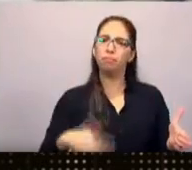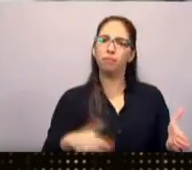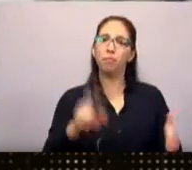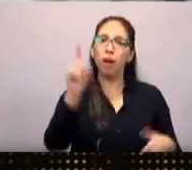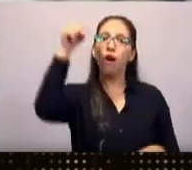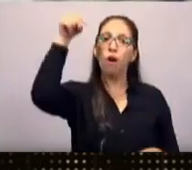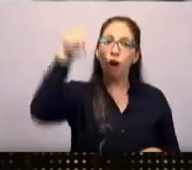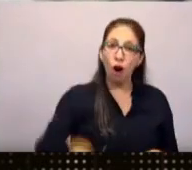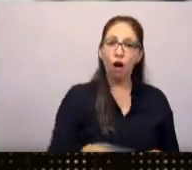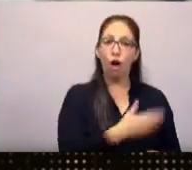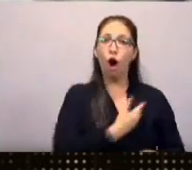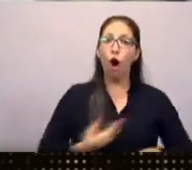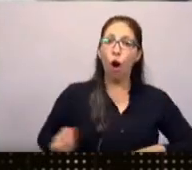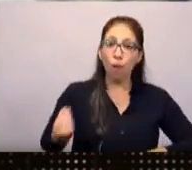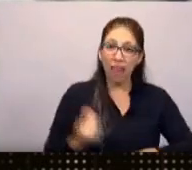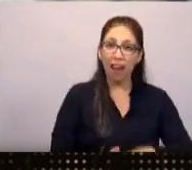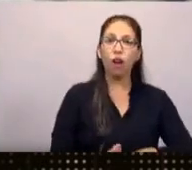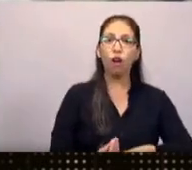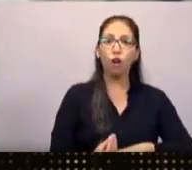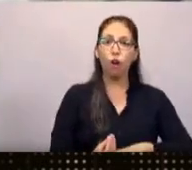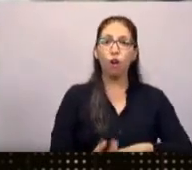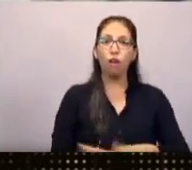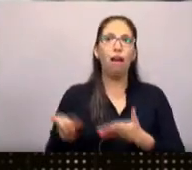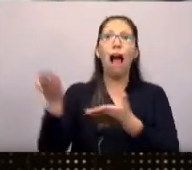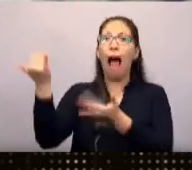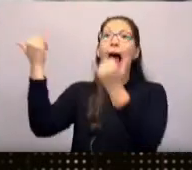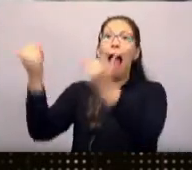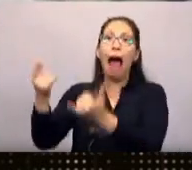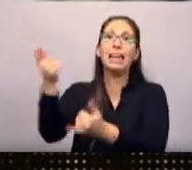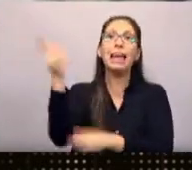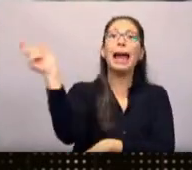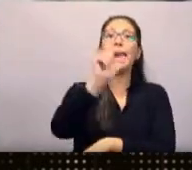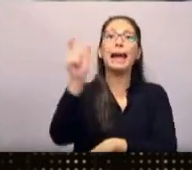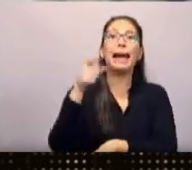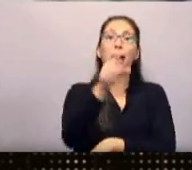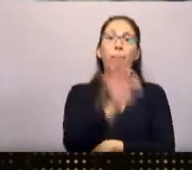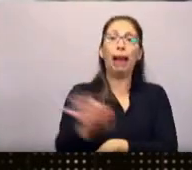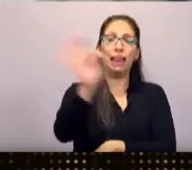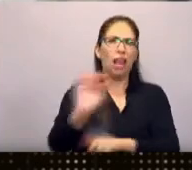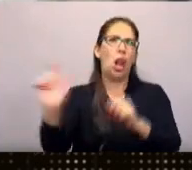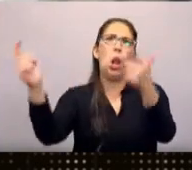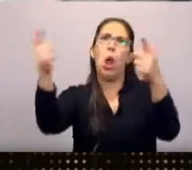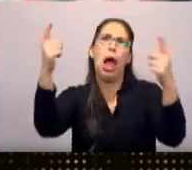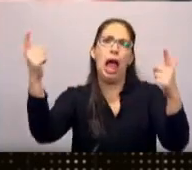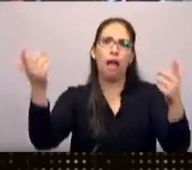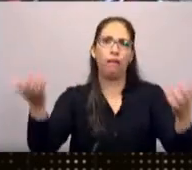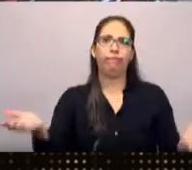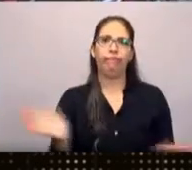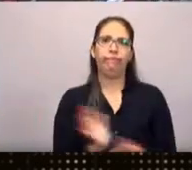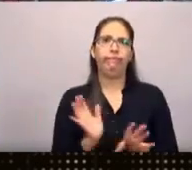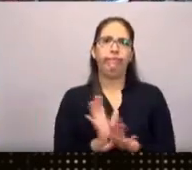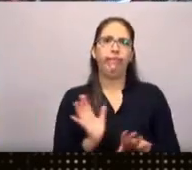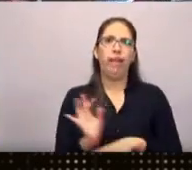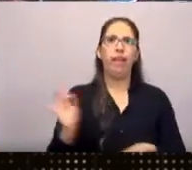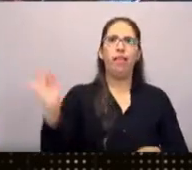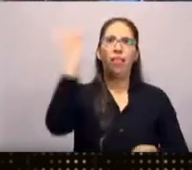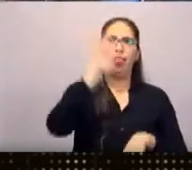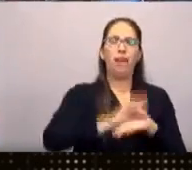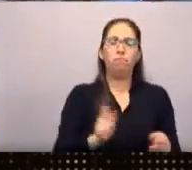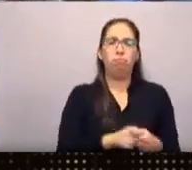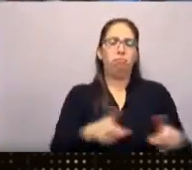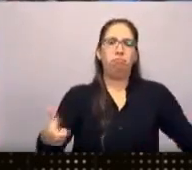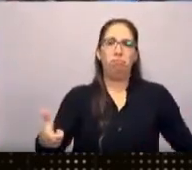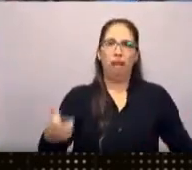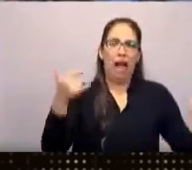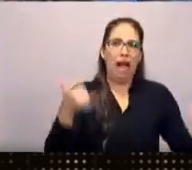tenemos un gobierno que no consigue repelente para los mosquitos en medio de una pandemia de dengue de una epidemia de dengue